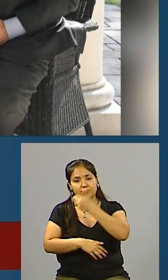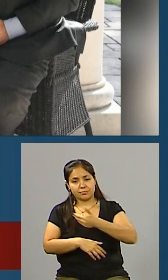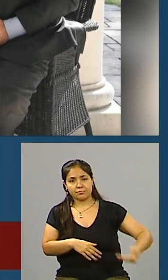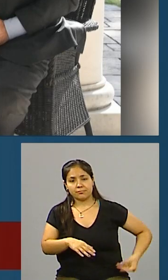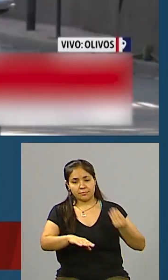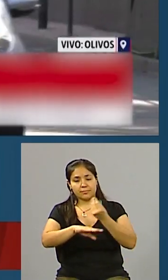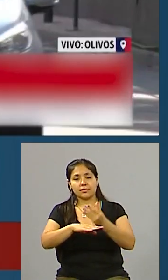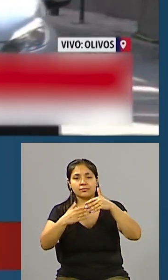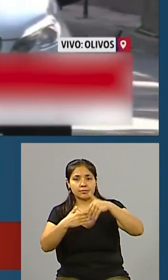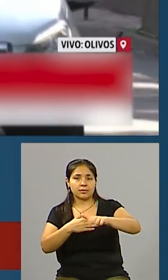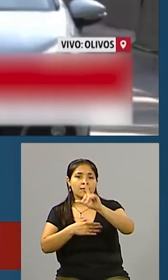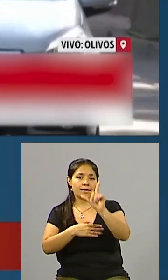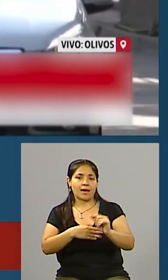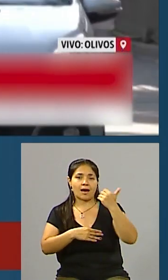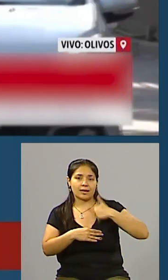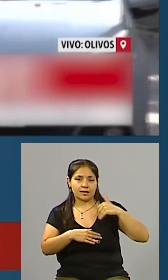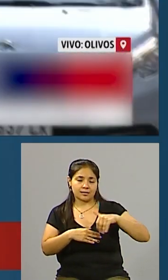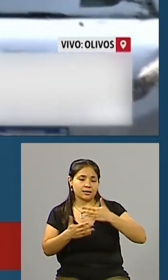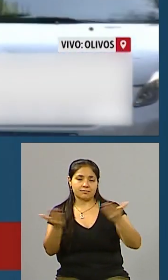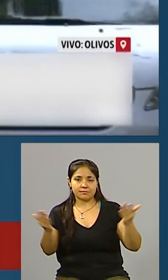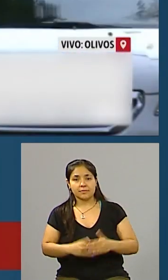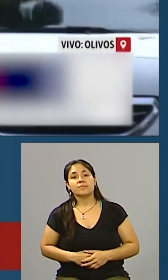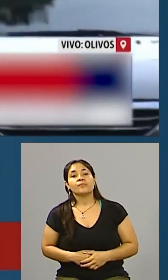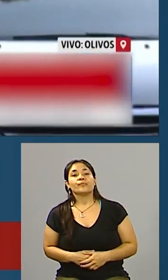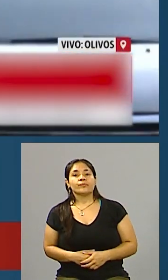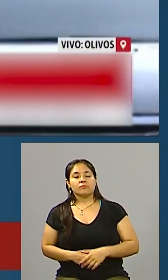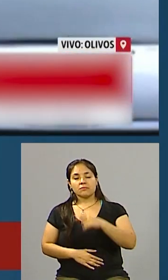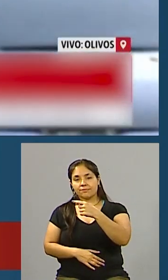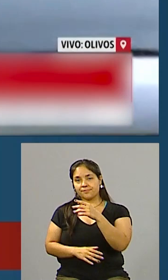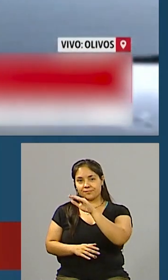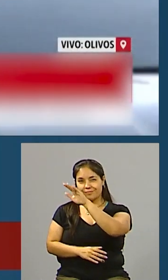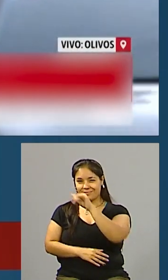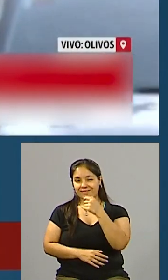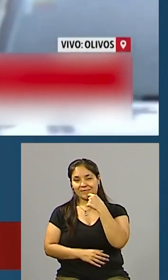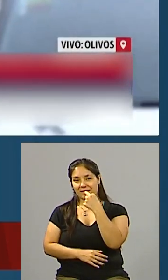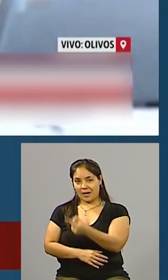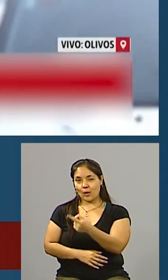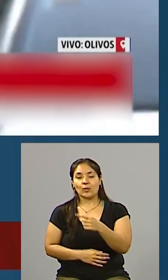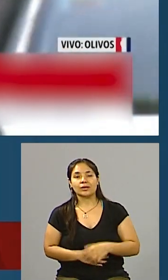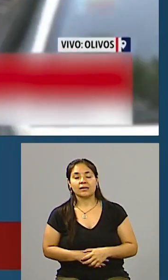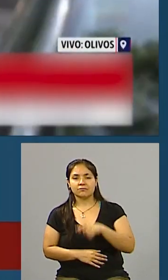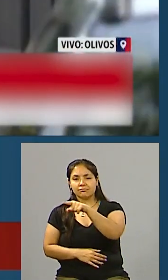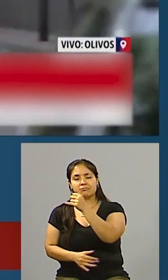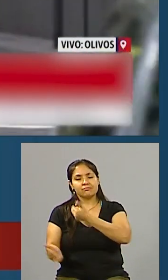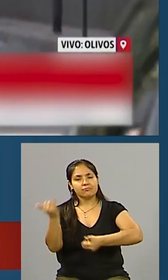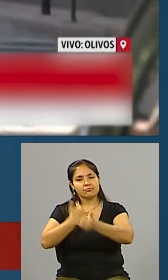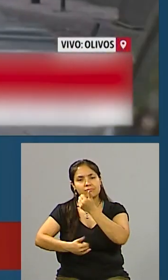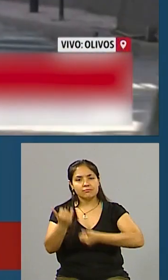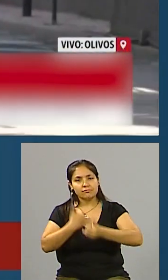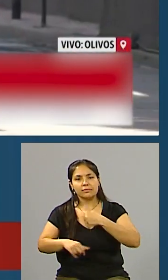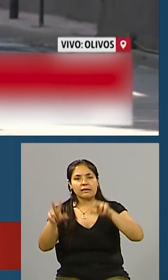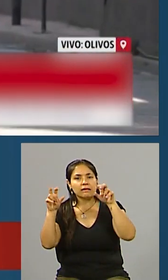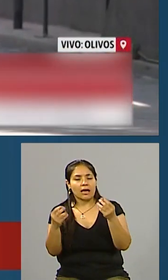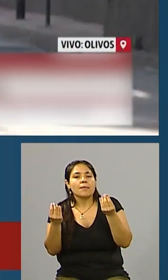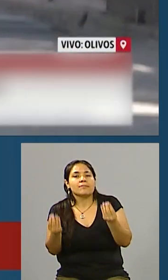presidente gobernando a argentinos y argentinas. Gastón, ustedes hacían referencia un poco como sobre la